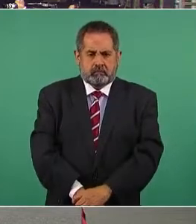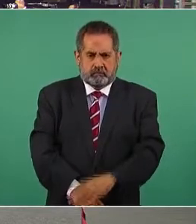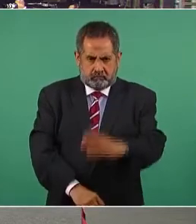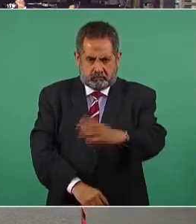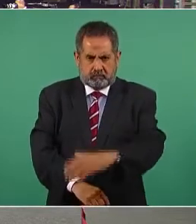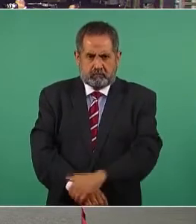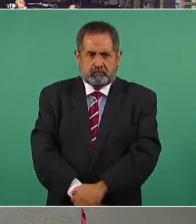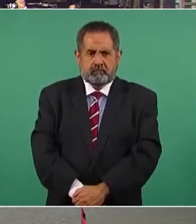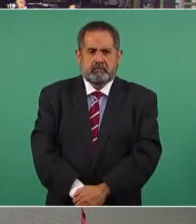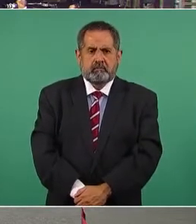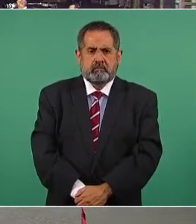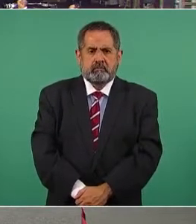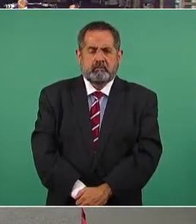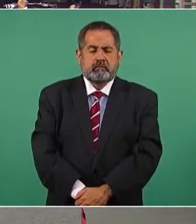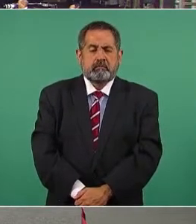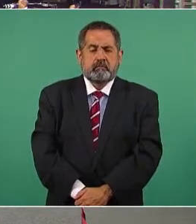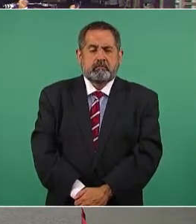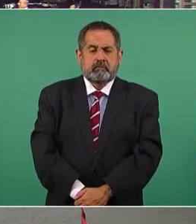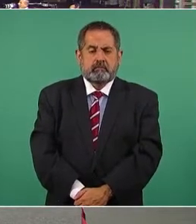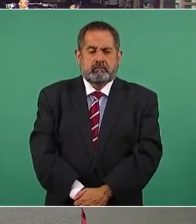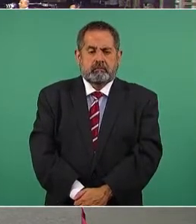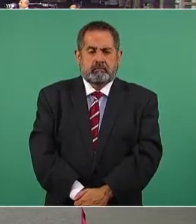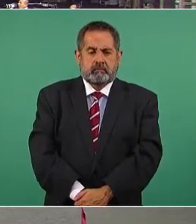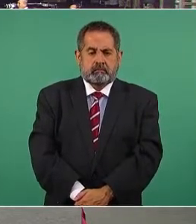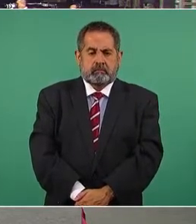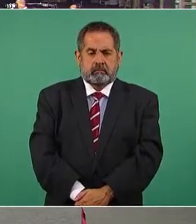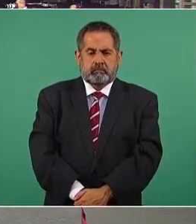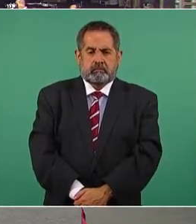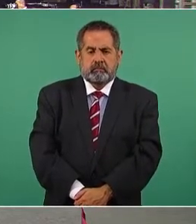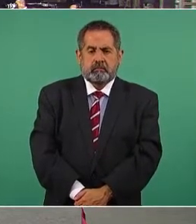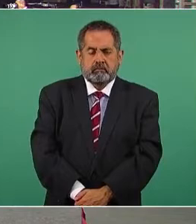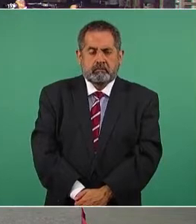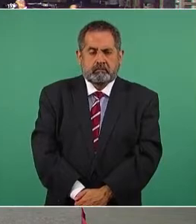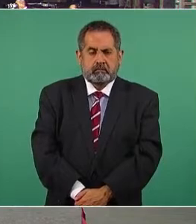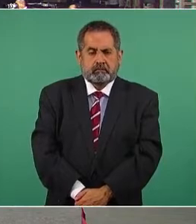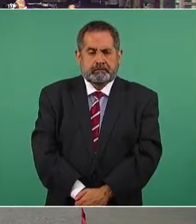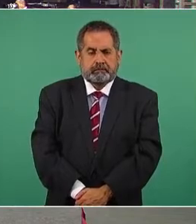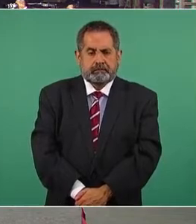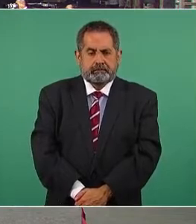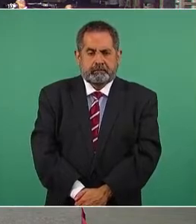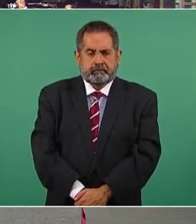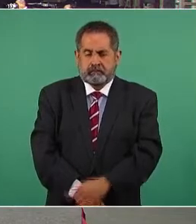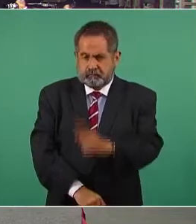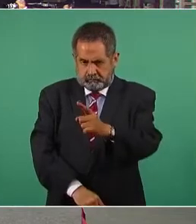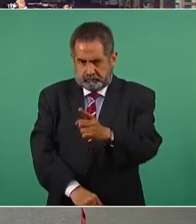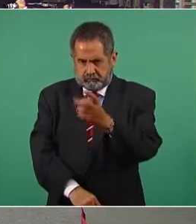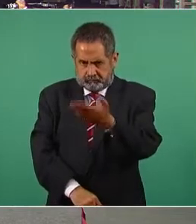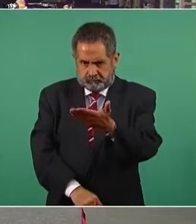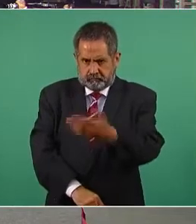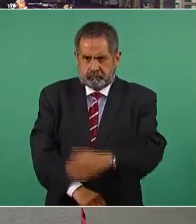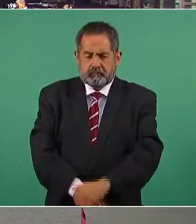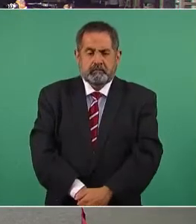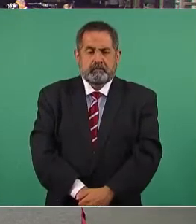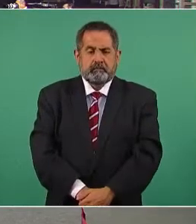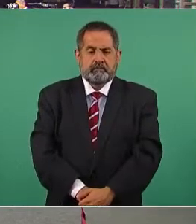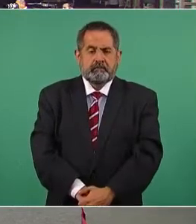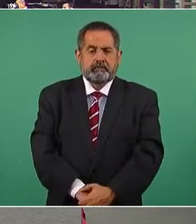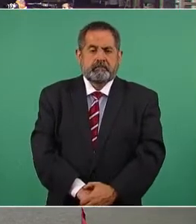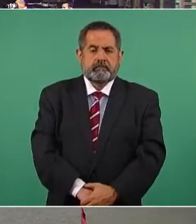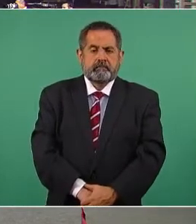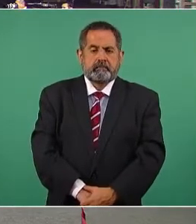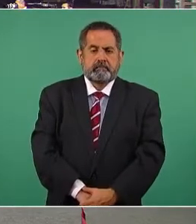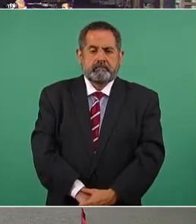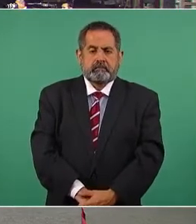¿Tenías tú, por favor? Voy uno y uno, ahorita regreso con ustedes. Voy contigo, sí. Gracias.